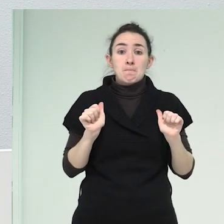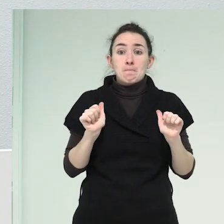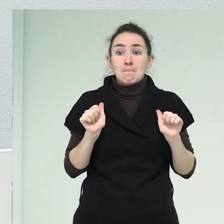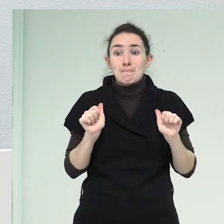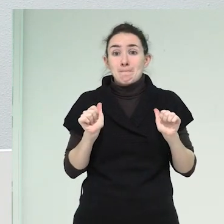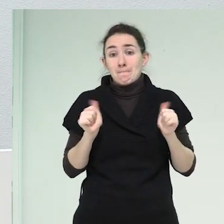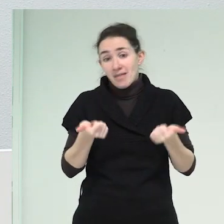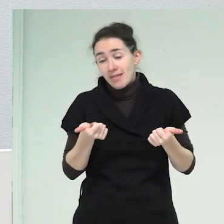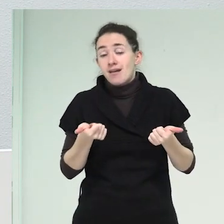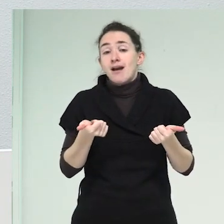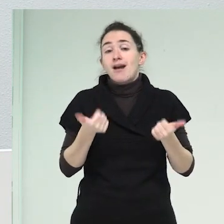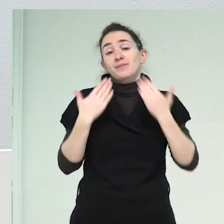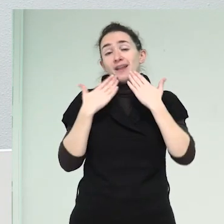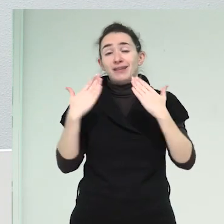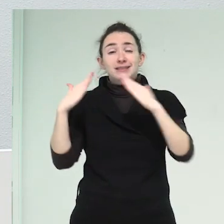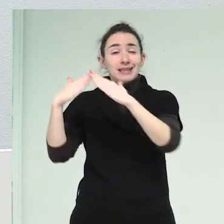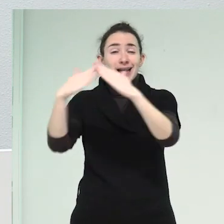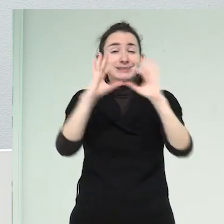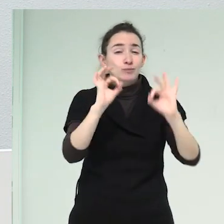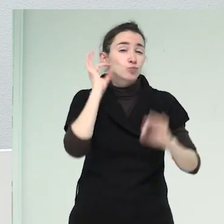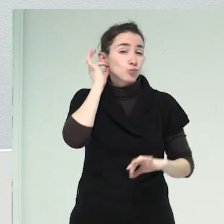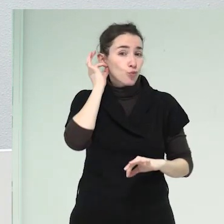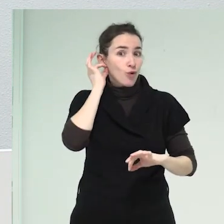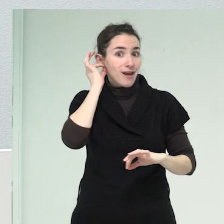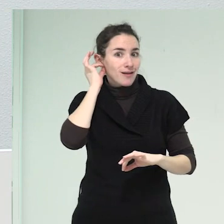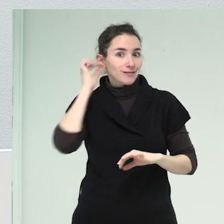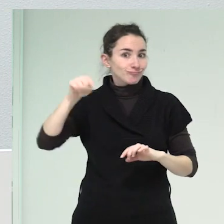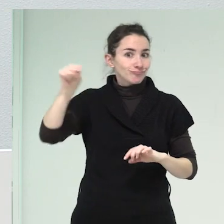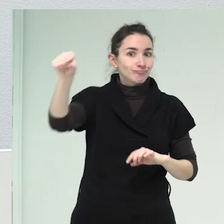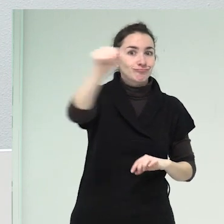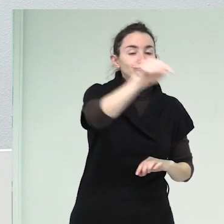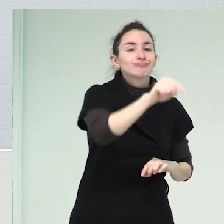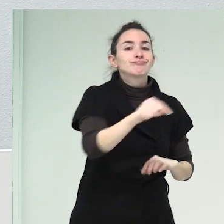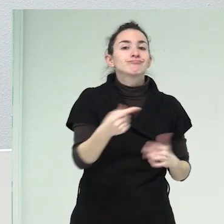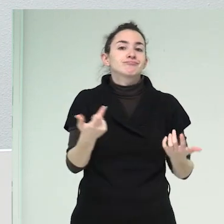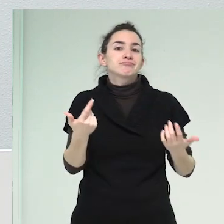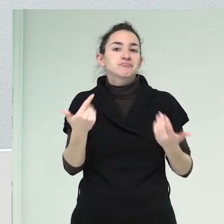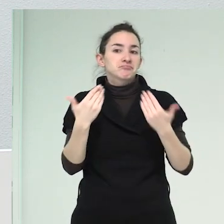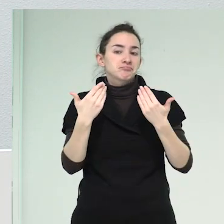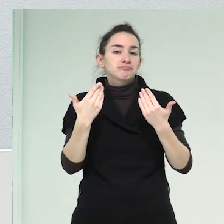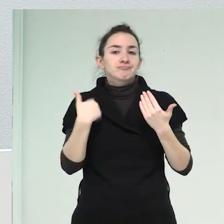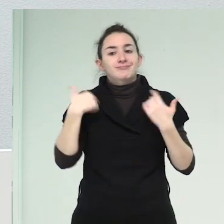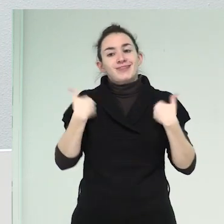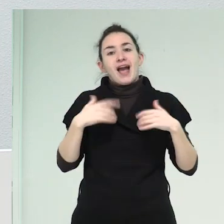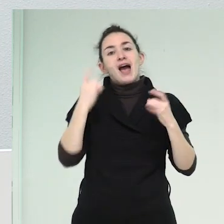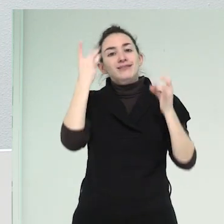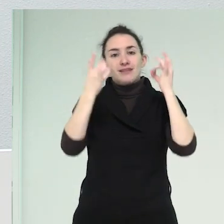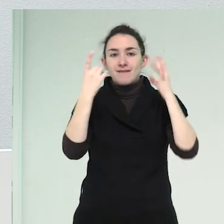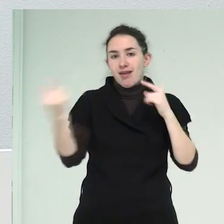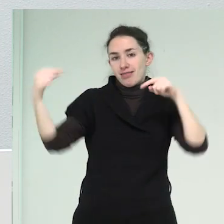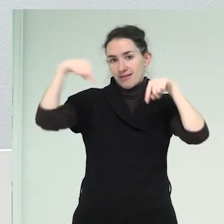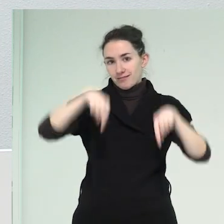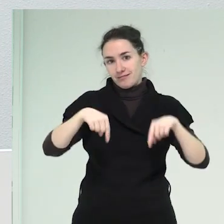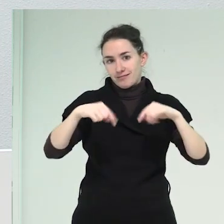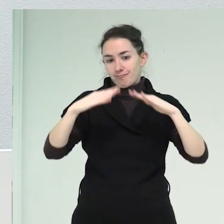gracias a la Casa de las Mujeres que se está construyendo, pues se han trasladado las actividades a la Casa de Chanove, al Palacio de Chanove,